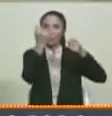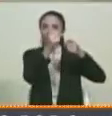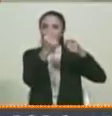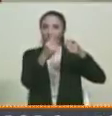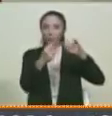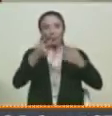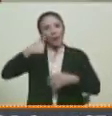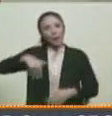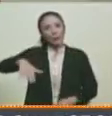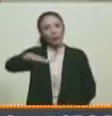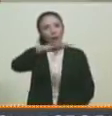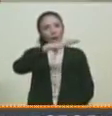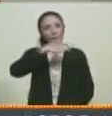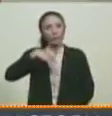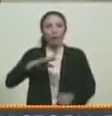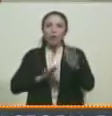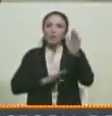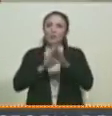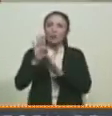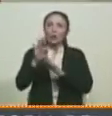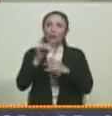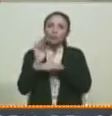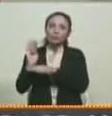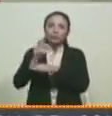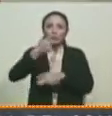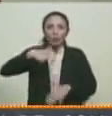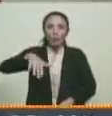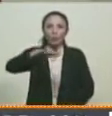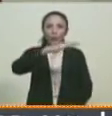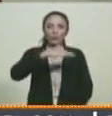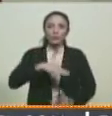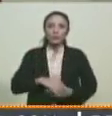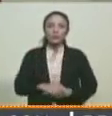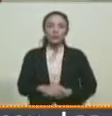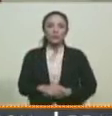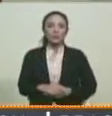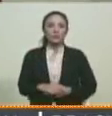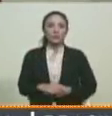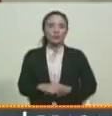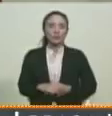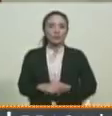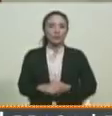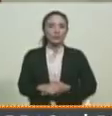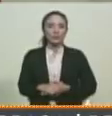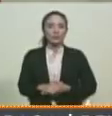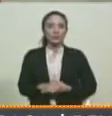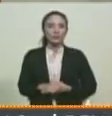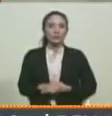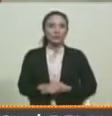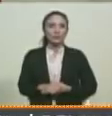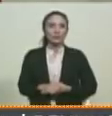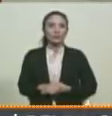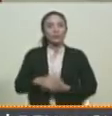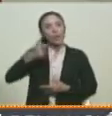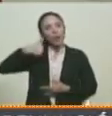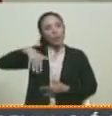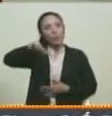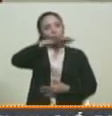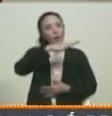soberanía, desarrollo de la soberanía intensa, nacional, la soberanía verdadera.